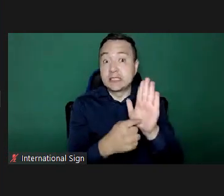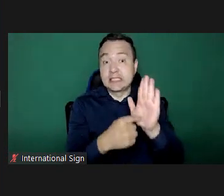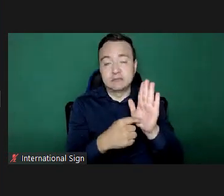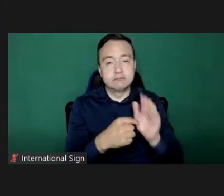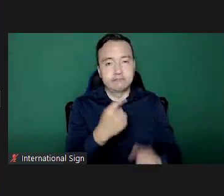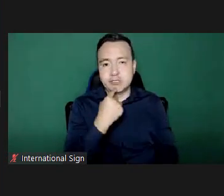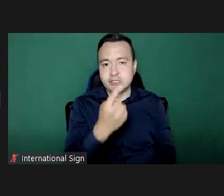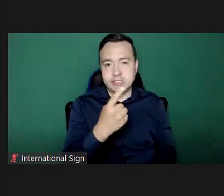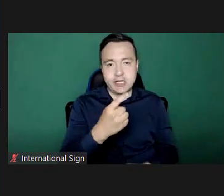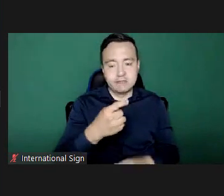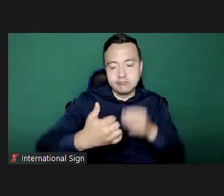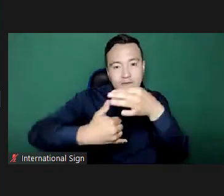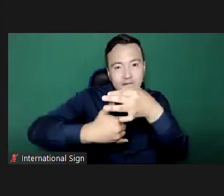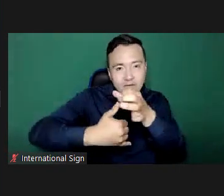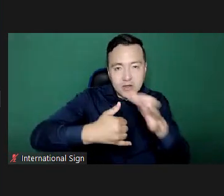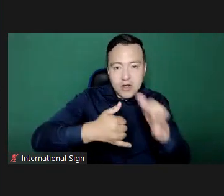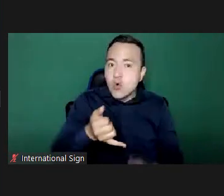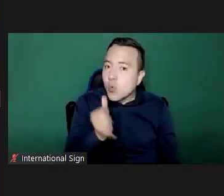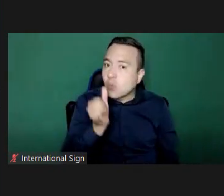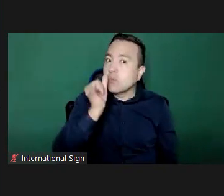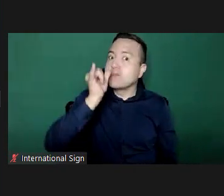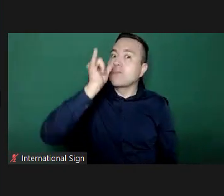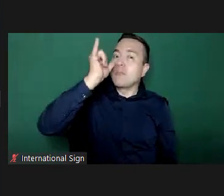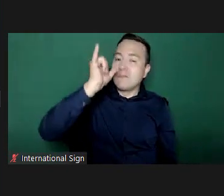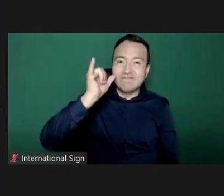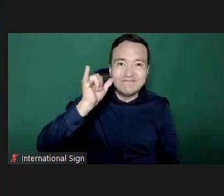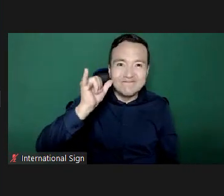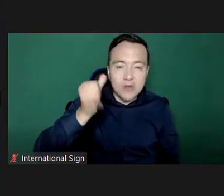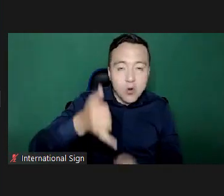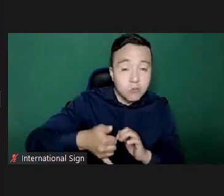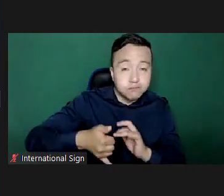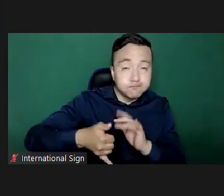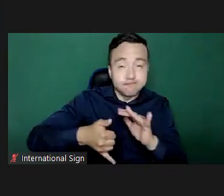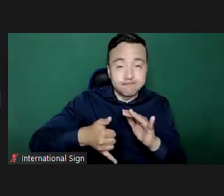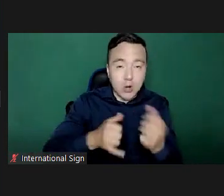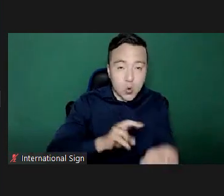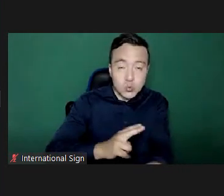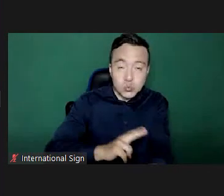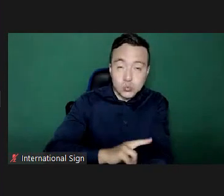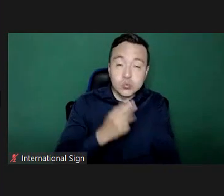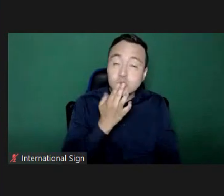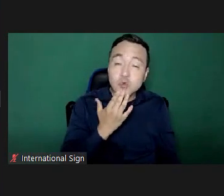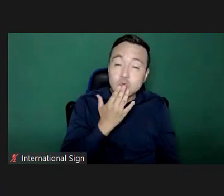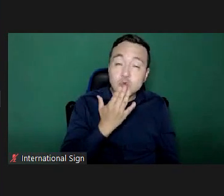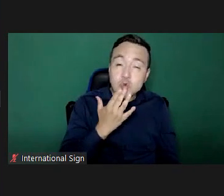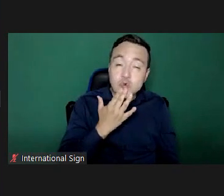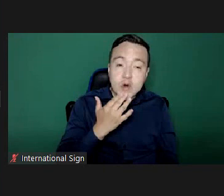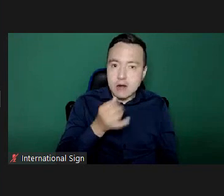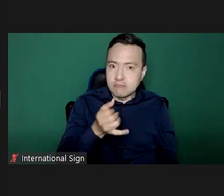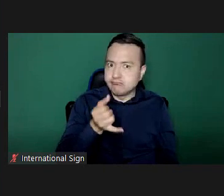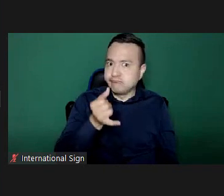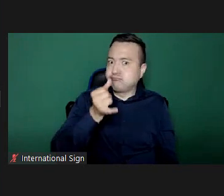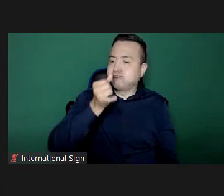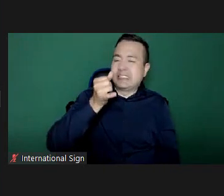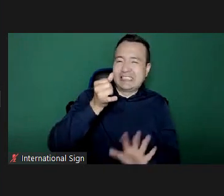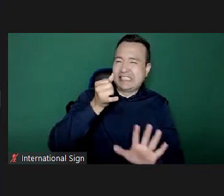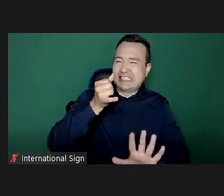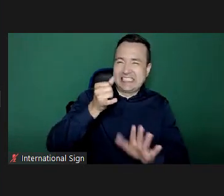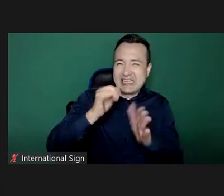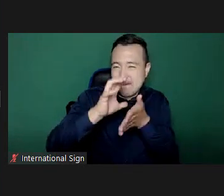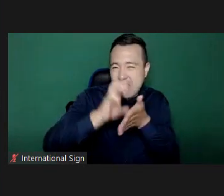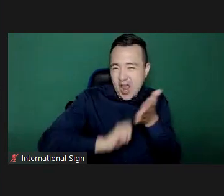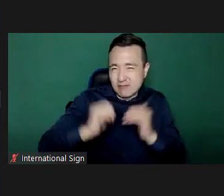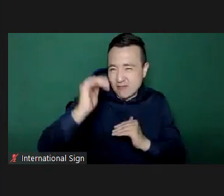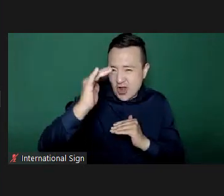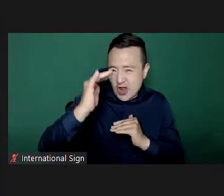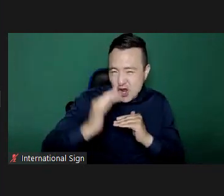bebidas azucaradas en las escuelas como una forma de impulsar una conducta más sana en nuestra gente más